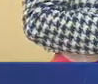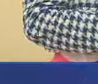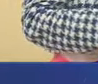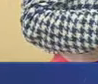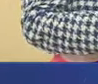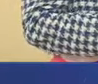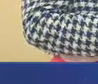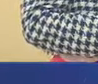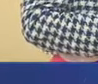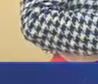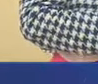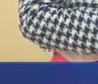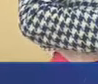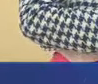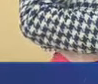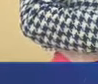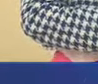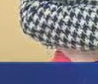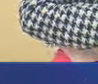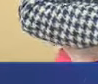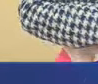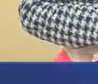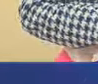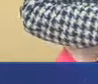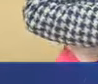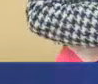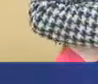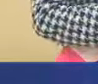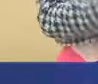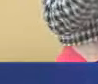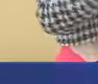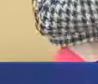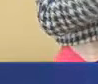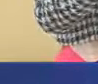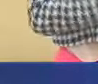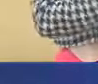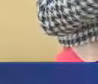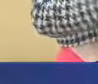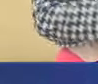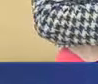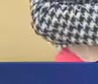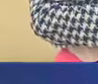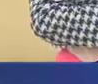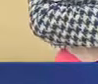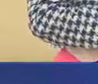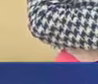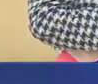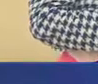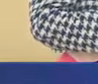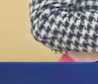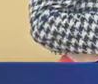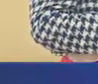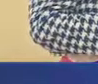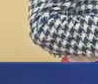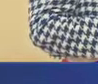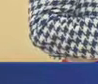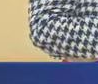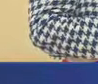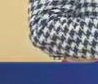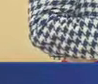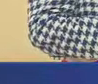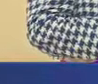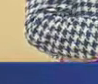de procesar las actas de escrutinio. Estamos con los resultados, lo que salga del sistema estamos proyectando, entonces nos encontramos en ese